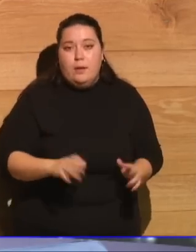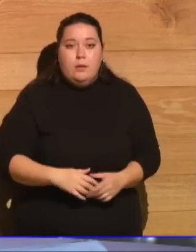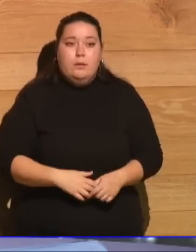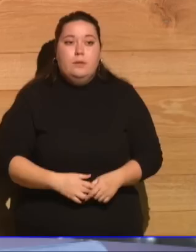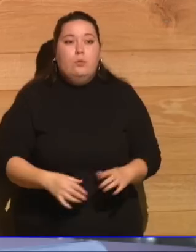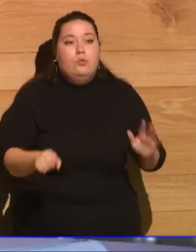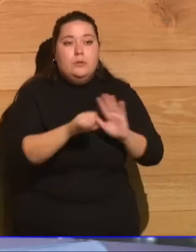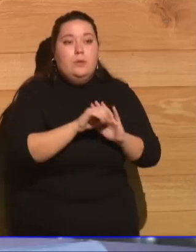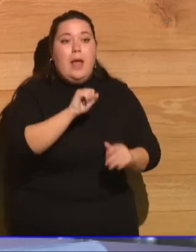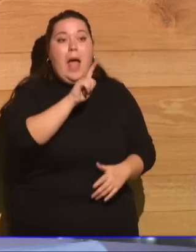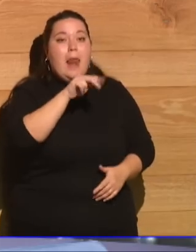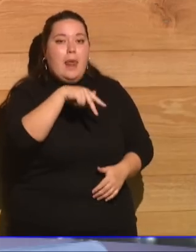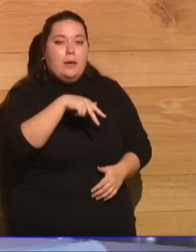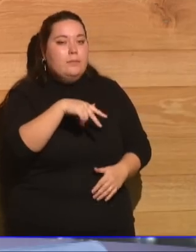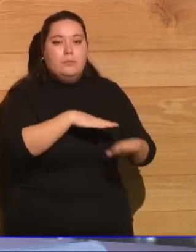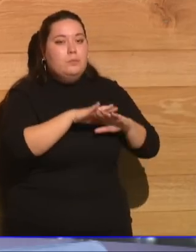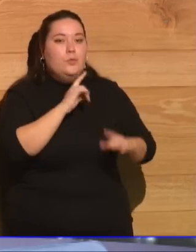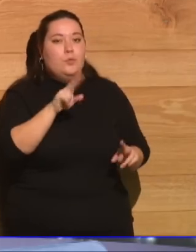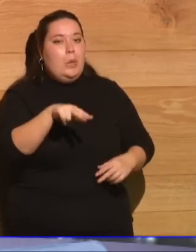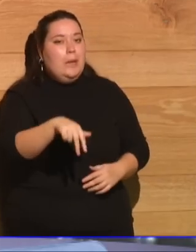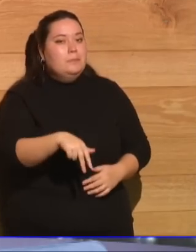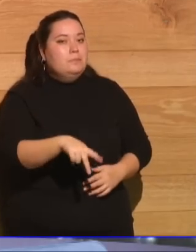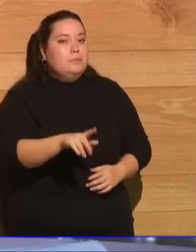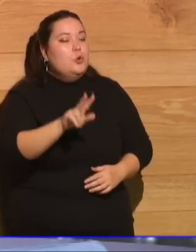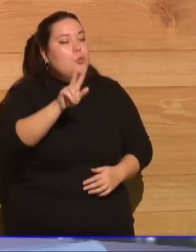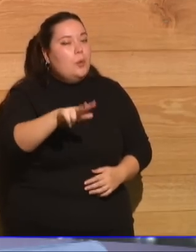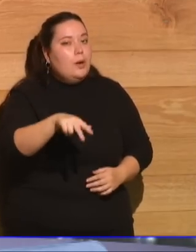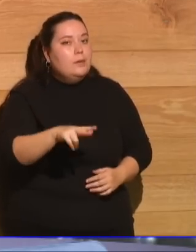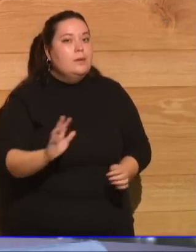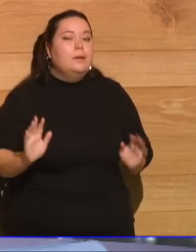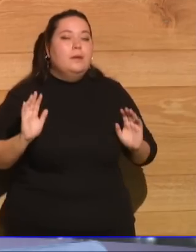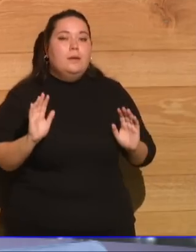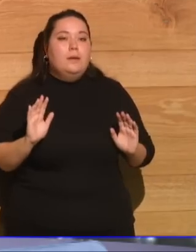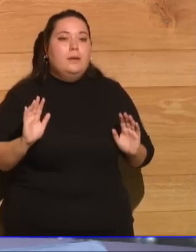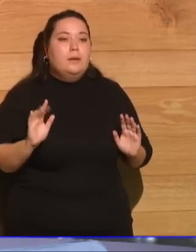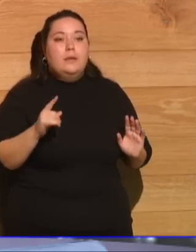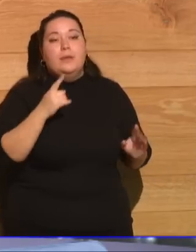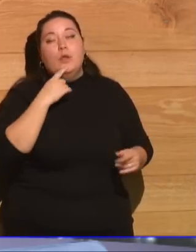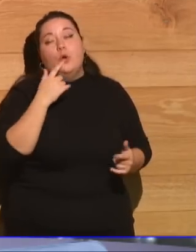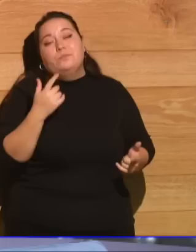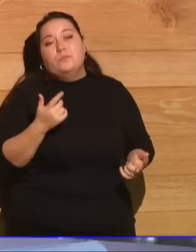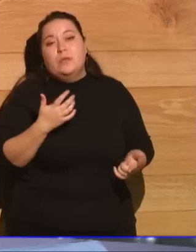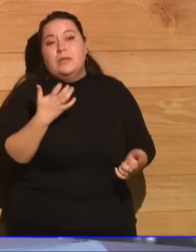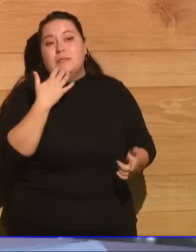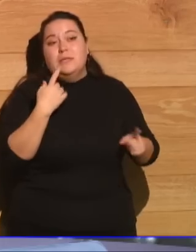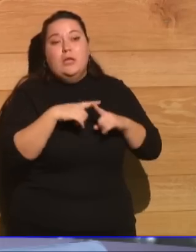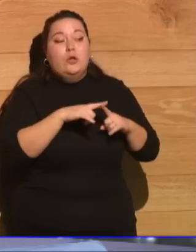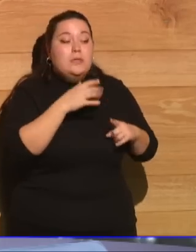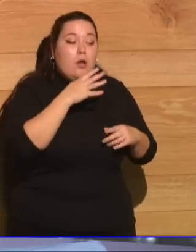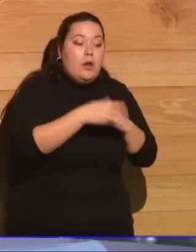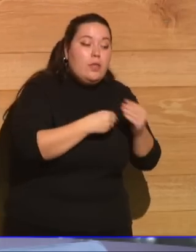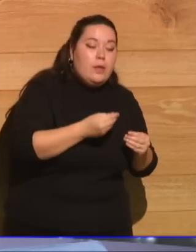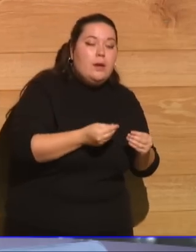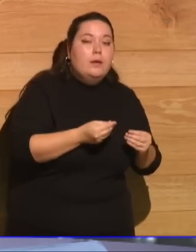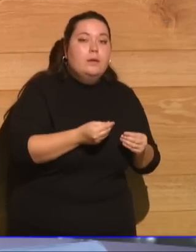símbolo. Alan Parker no llegó a pedir perdón, nunca. Lo más que se acercó es a decir que si las cosas las hiciera ahora, cuando hizo